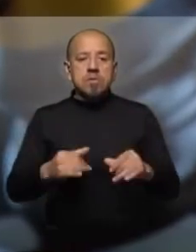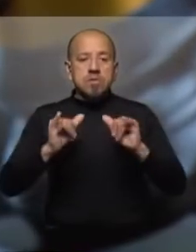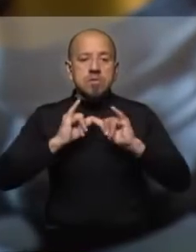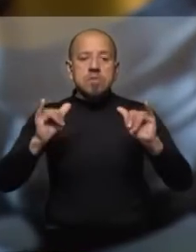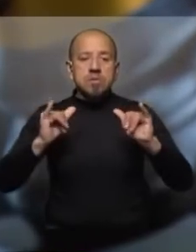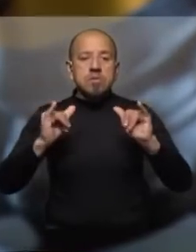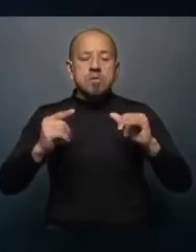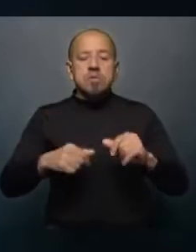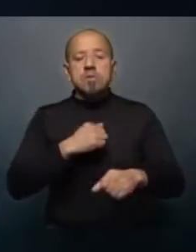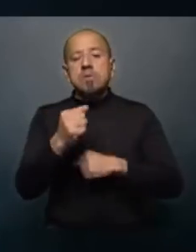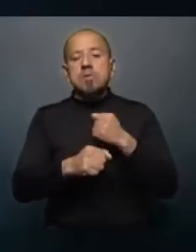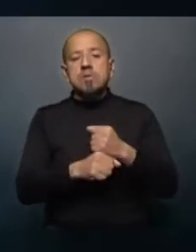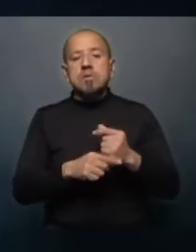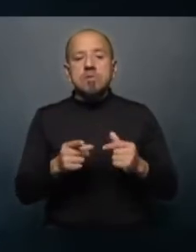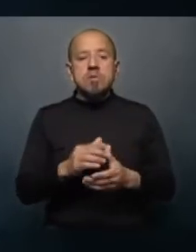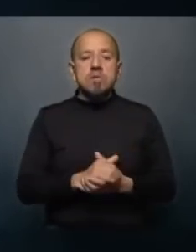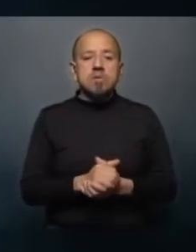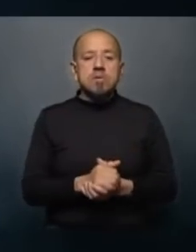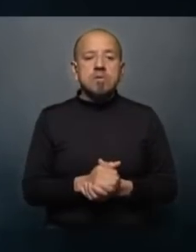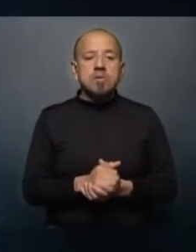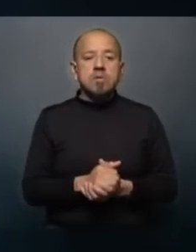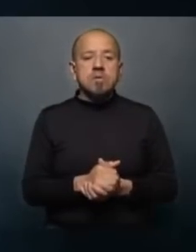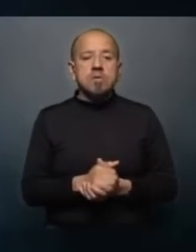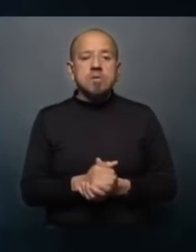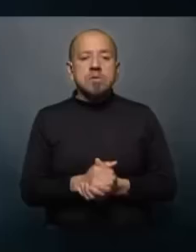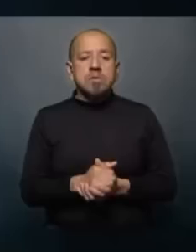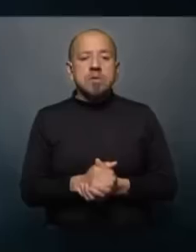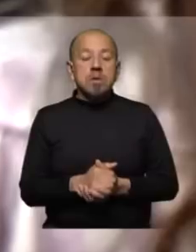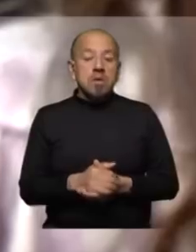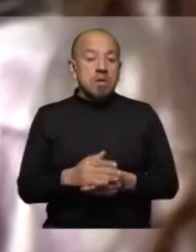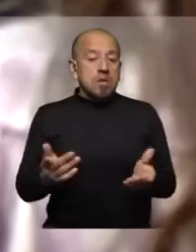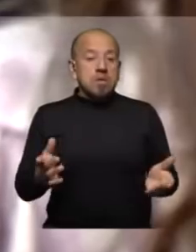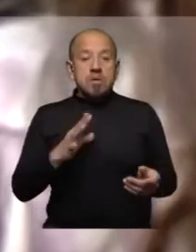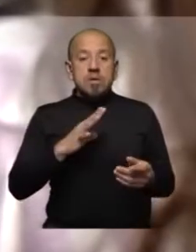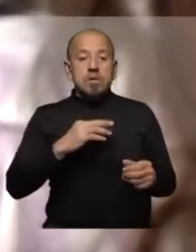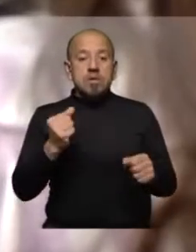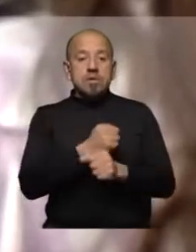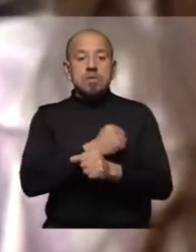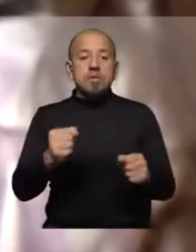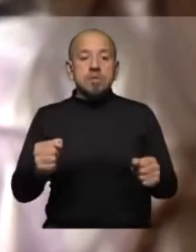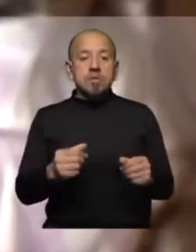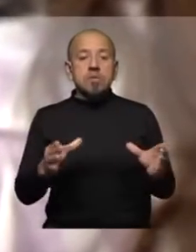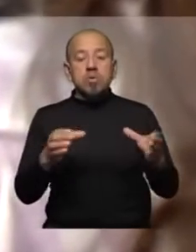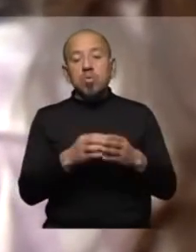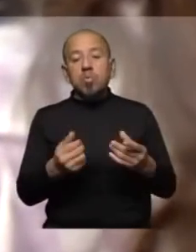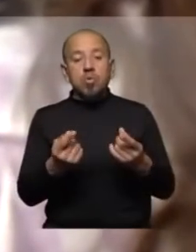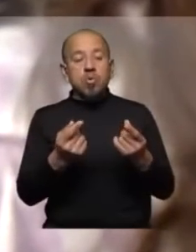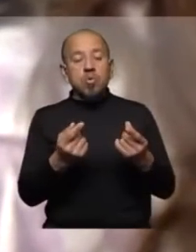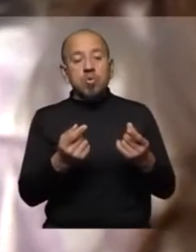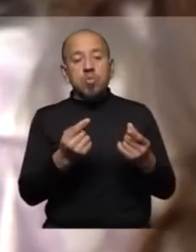año que viene Cómo ve usted esto es que es absolutamente imprescindible aprobar una ley de financiación de partidos políticos porque